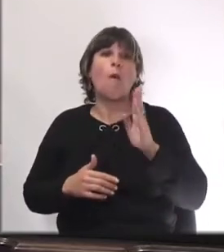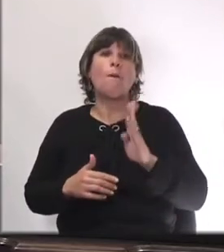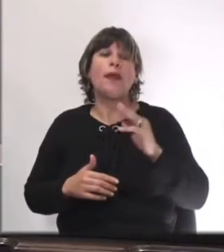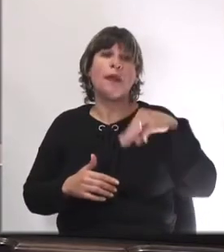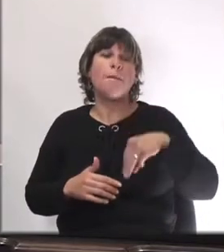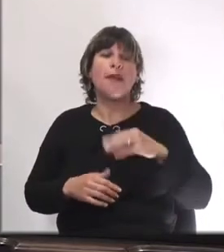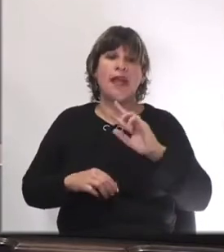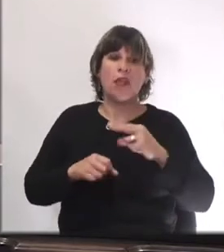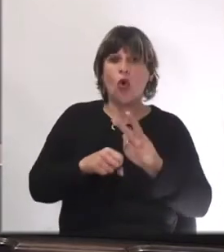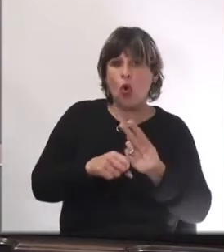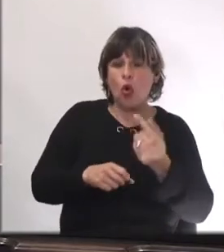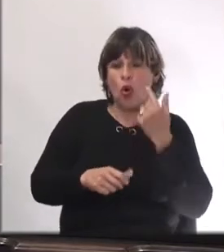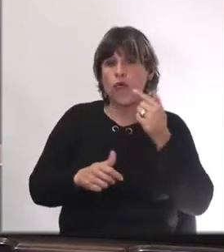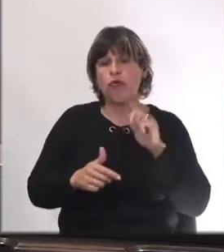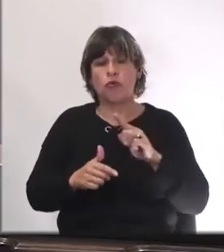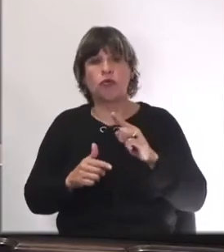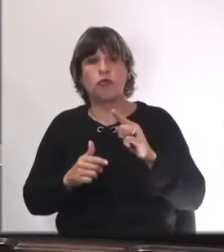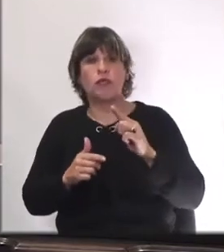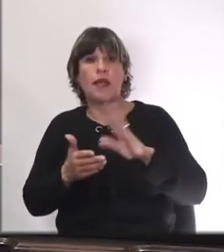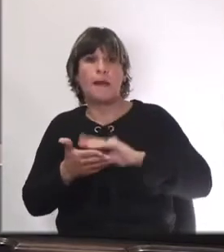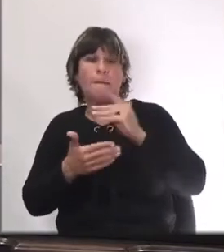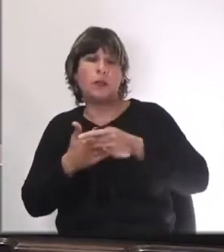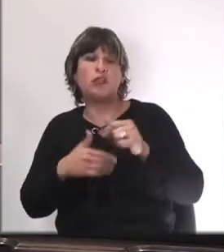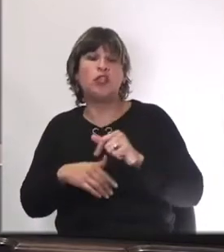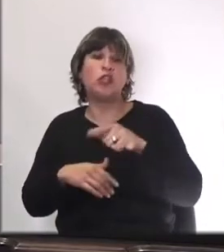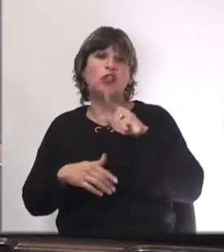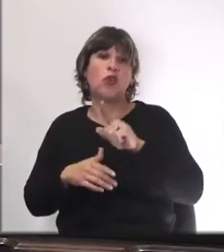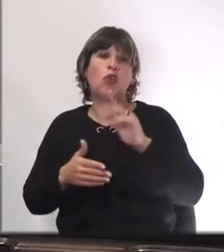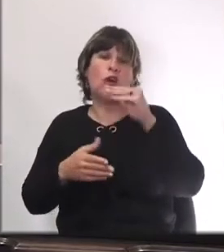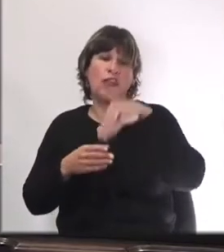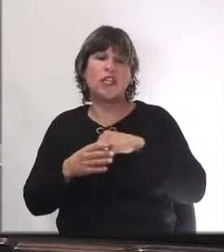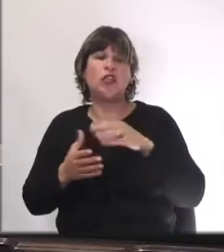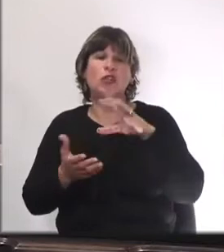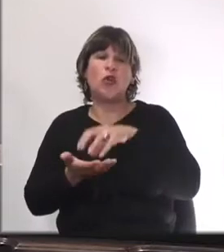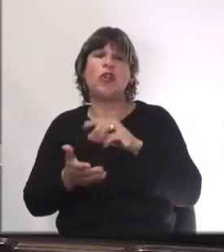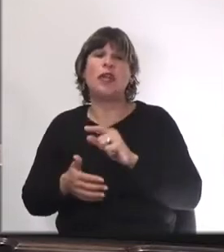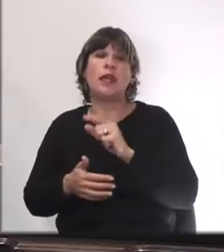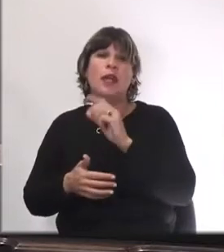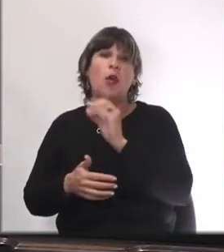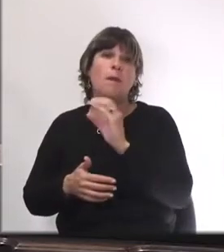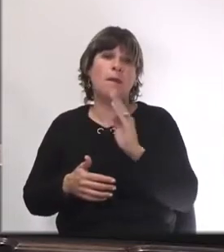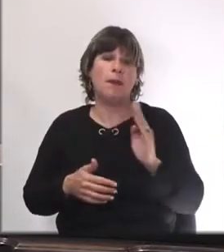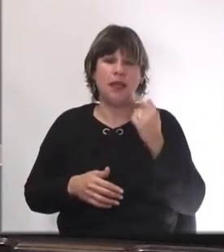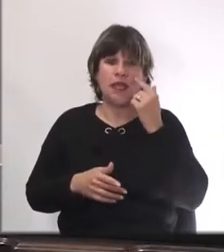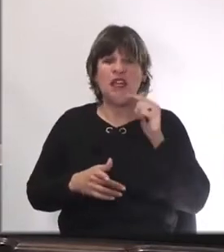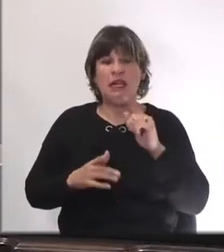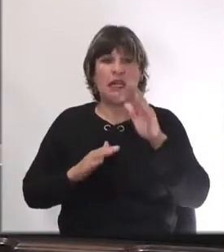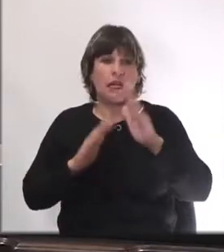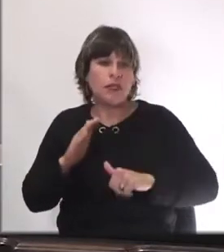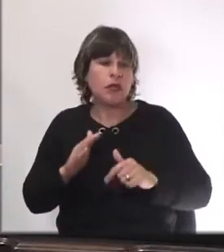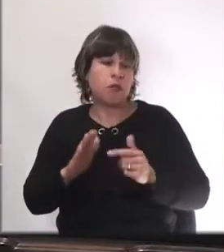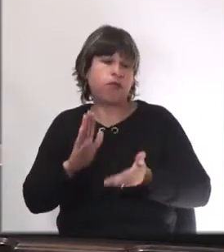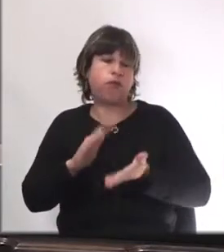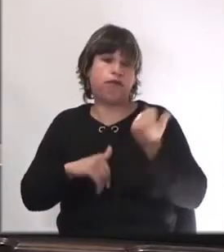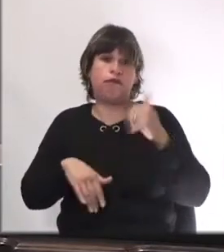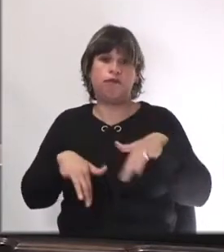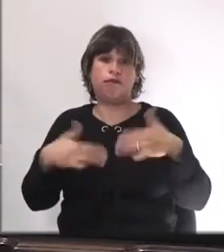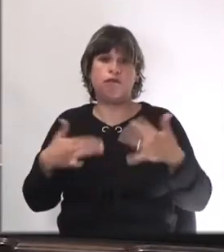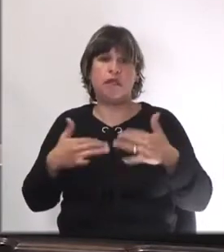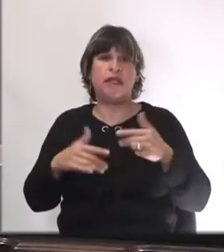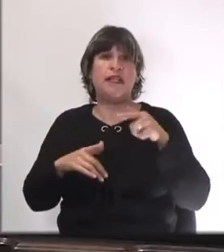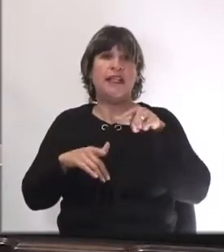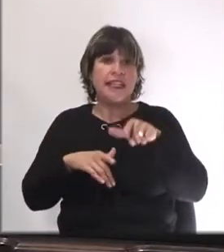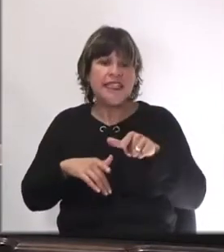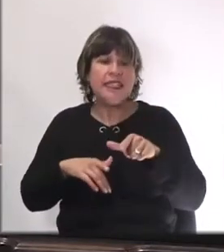proyectos bajo la modalidad de PPP, impidieron que la caída en 2020 fuese más abrupta. Y además son